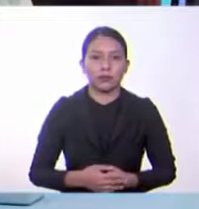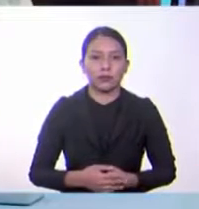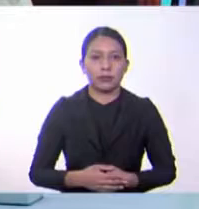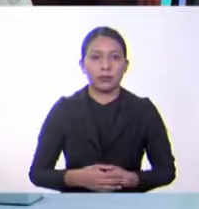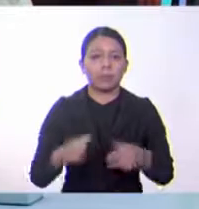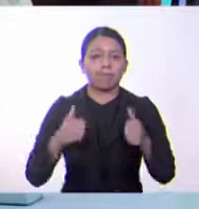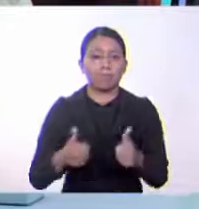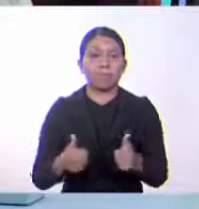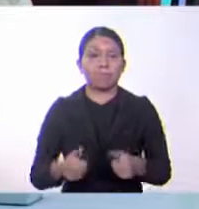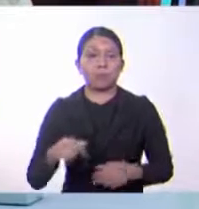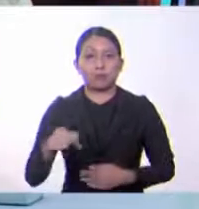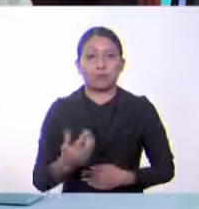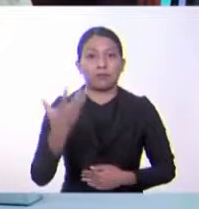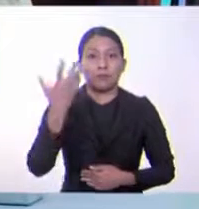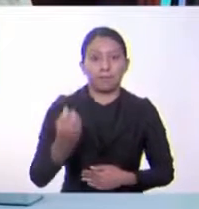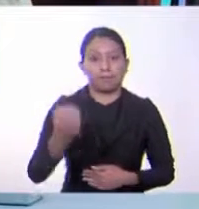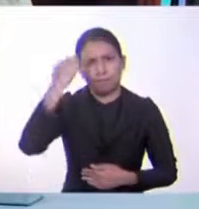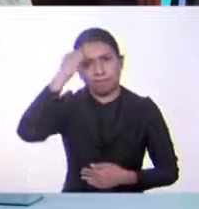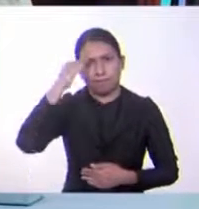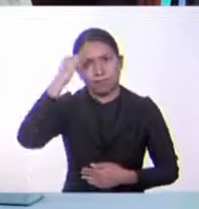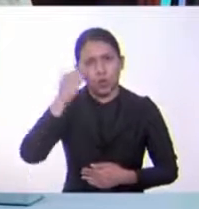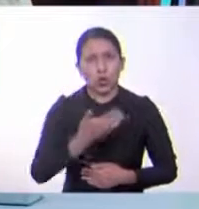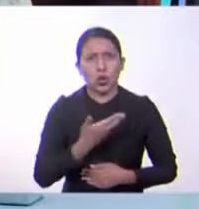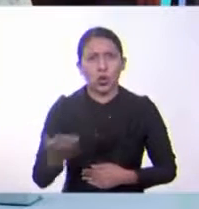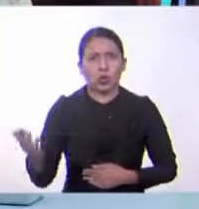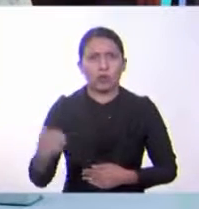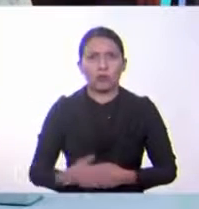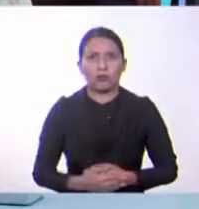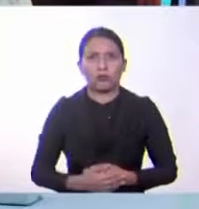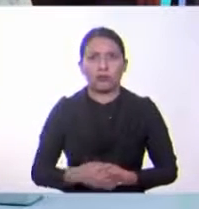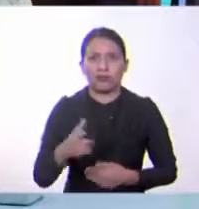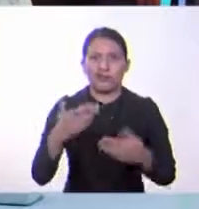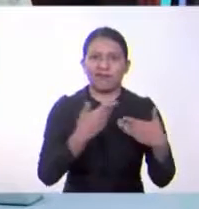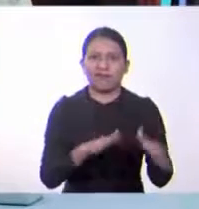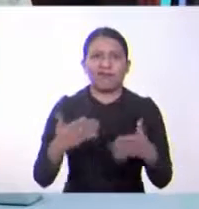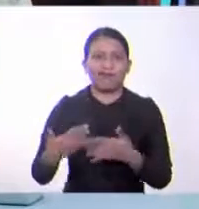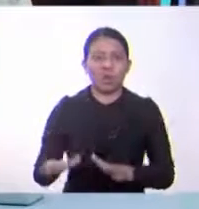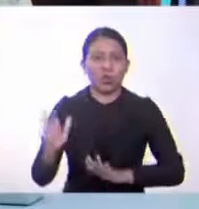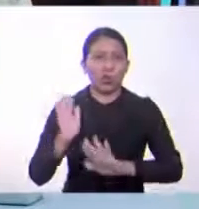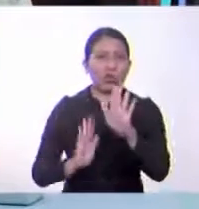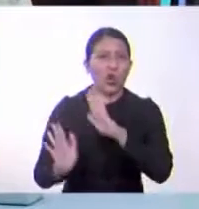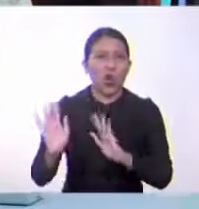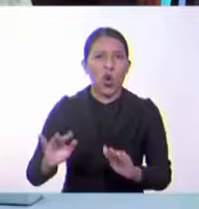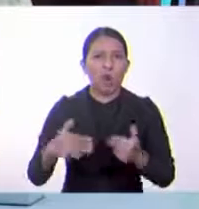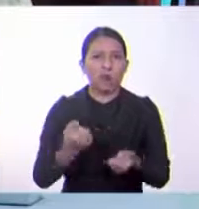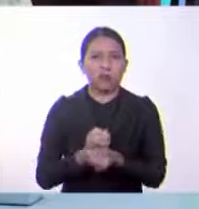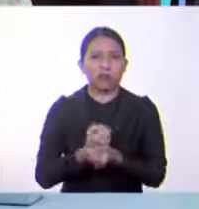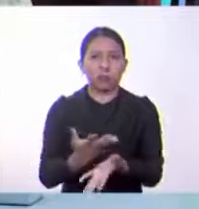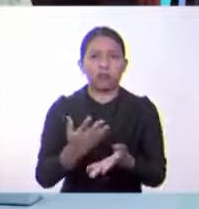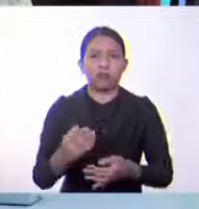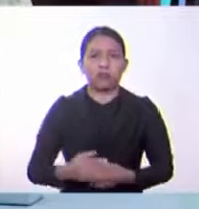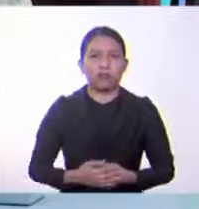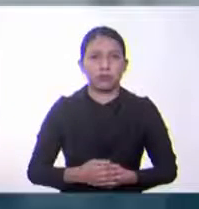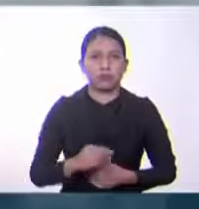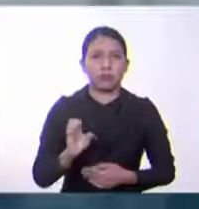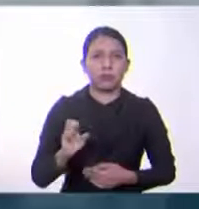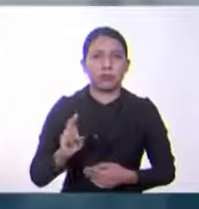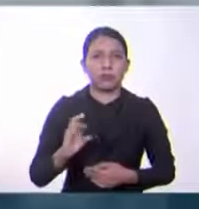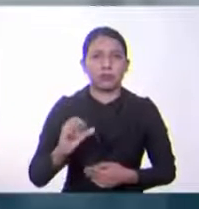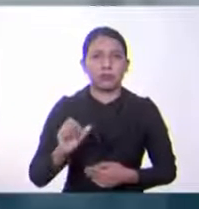Bueno, este día aprendimos un poco sobre esa rocambolesca historia de cómo se originaron los